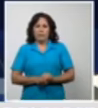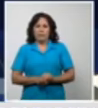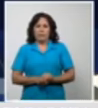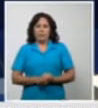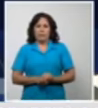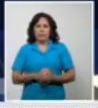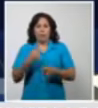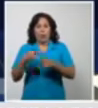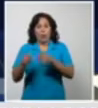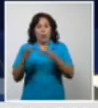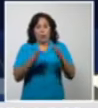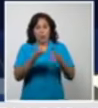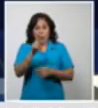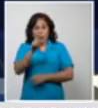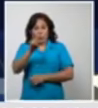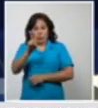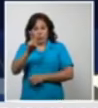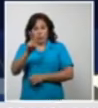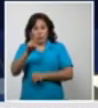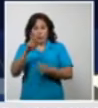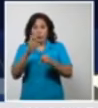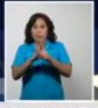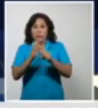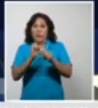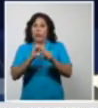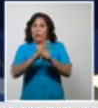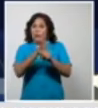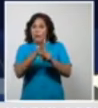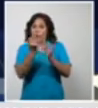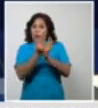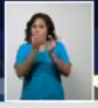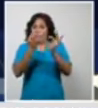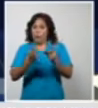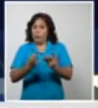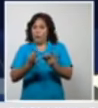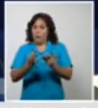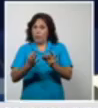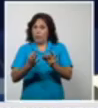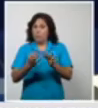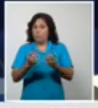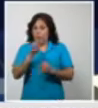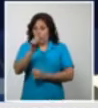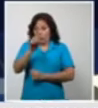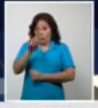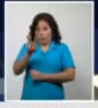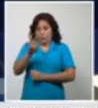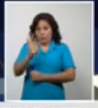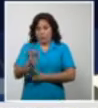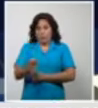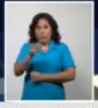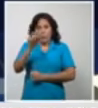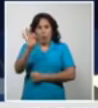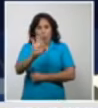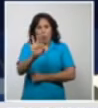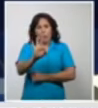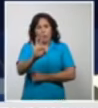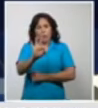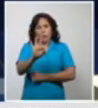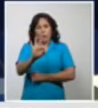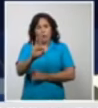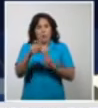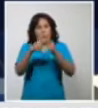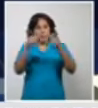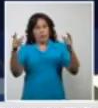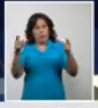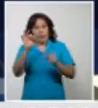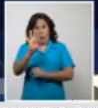Los 12 casos confirmados, de los 12 casos confirmados, 8, el mayor por ciento,